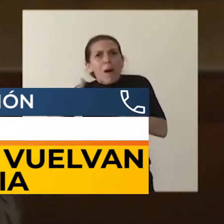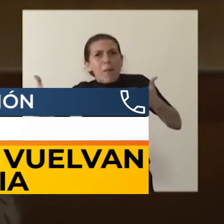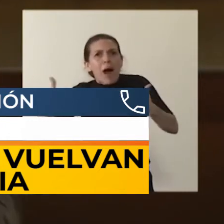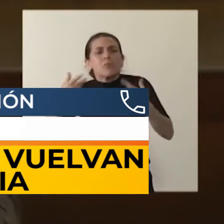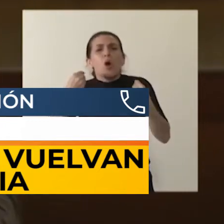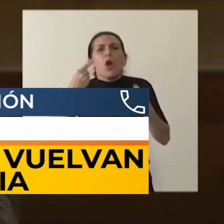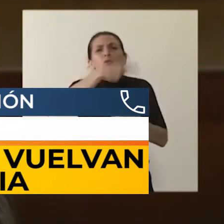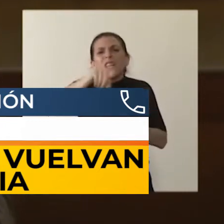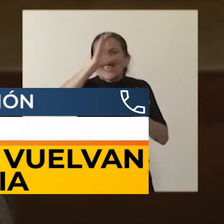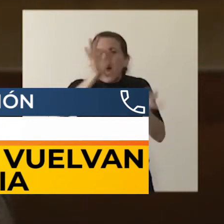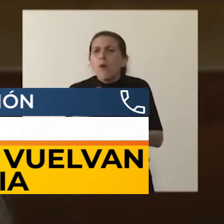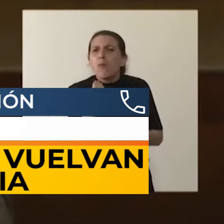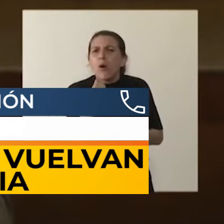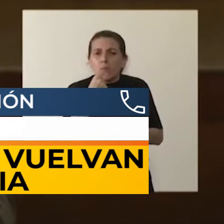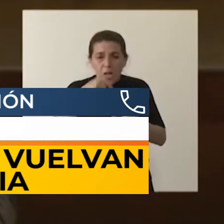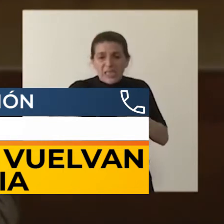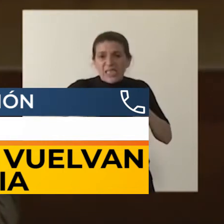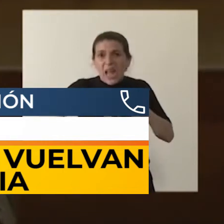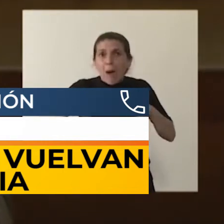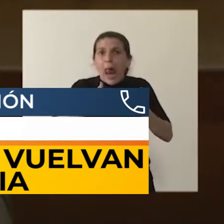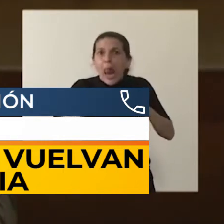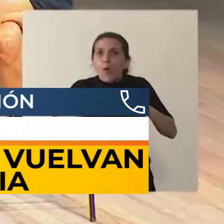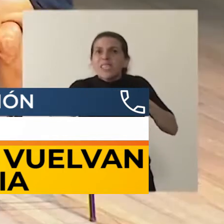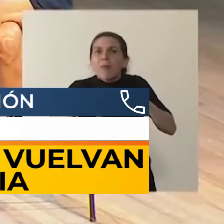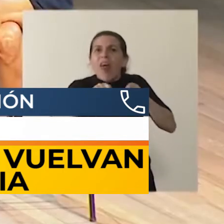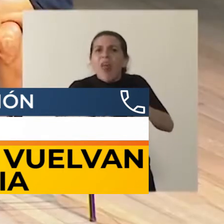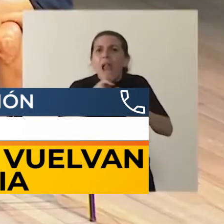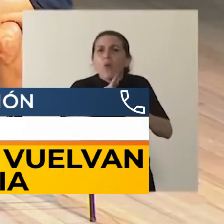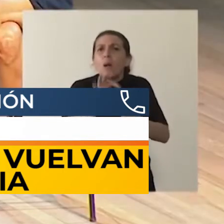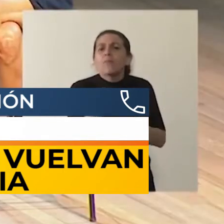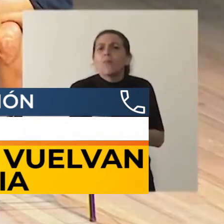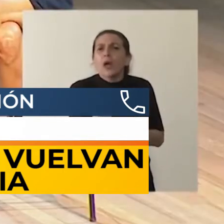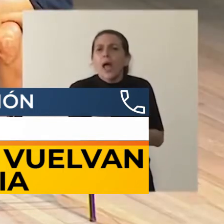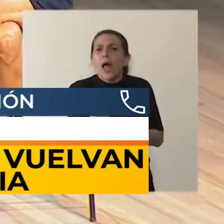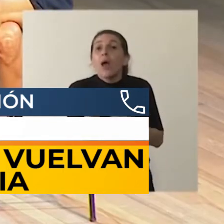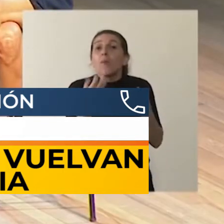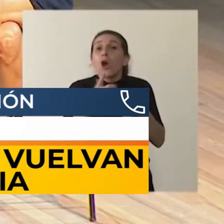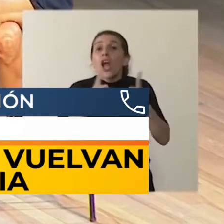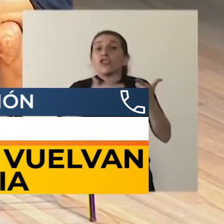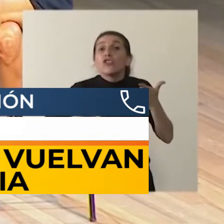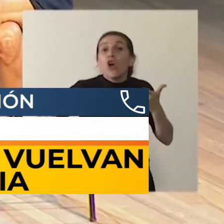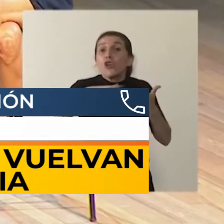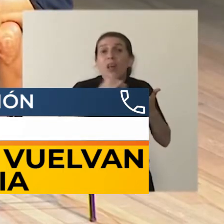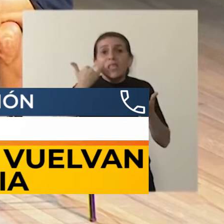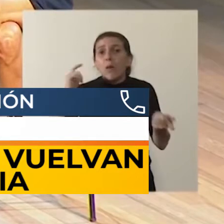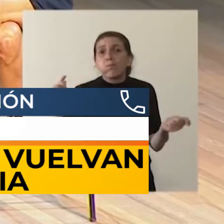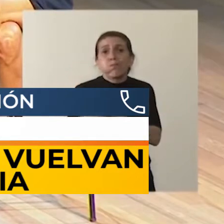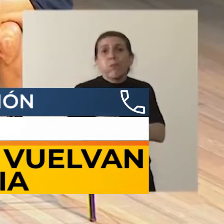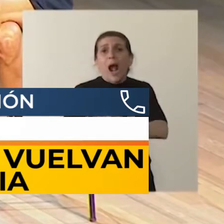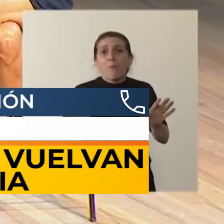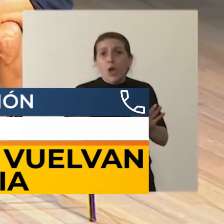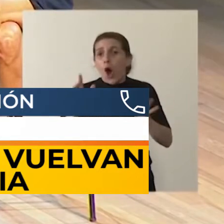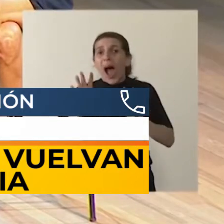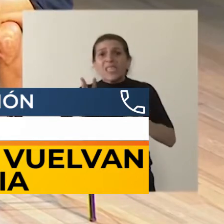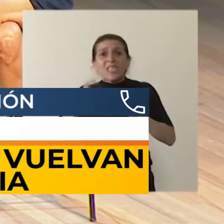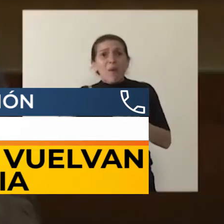que viene, que con qué personas se contactó en todo este tiempo, para poder ir sobre esas personas y ponerlas en